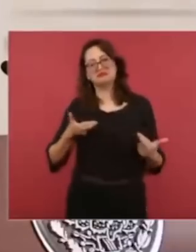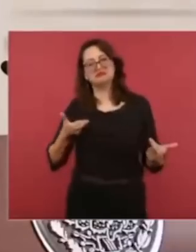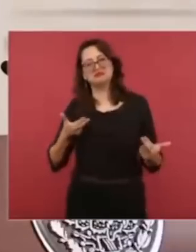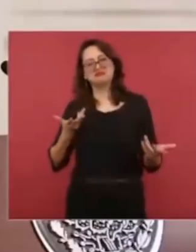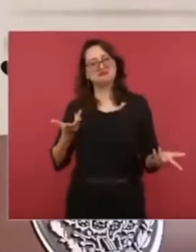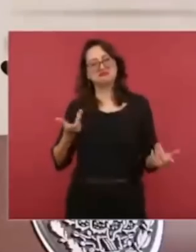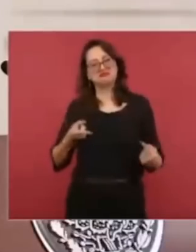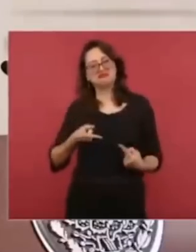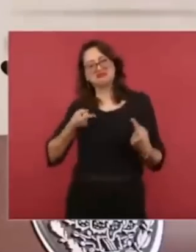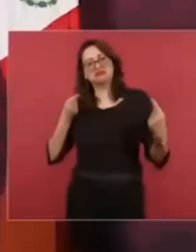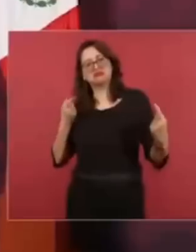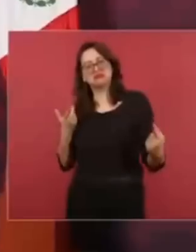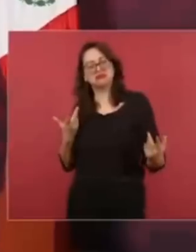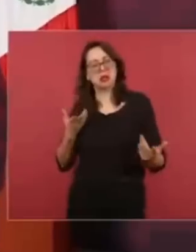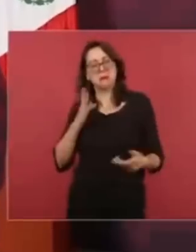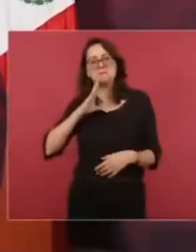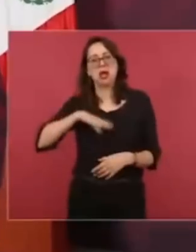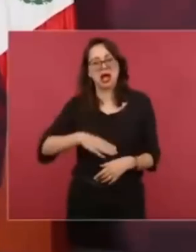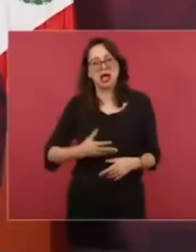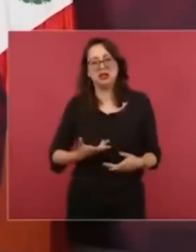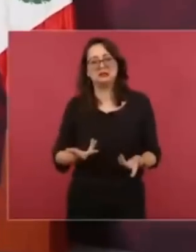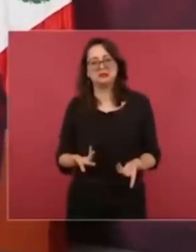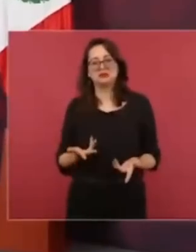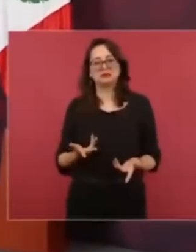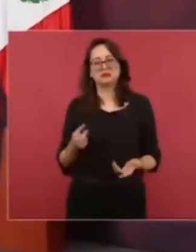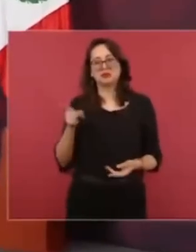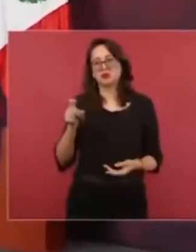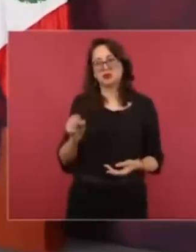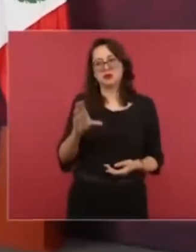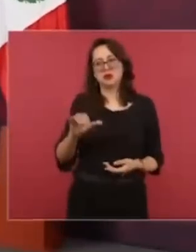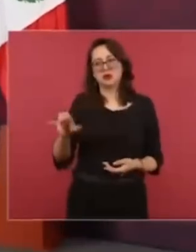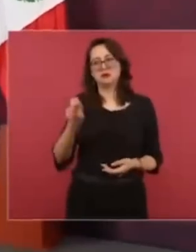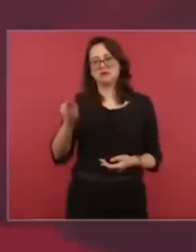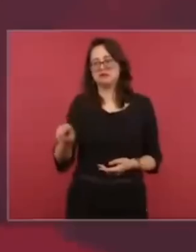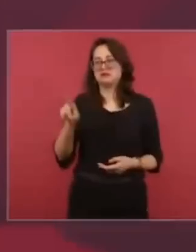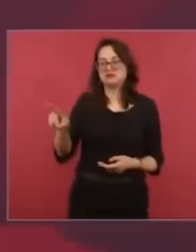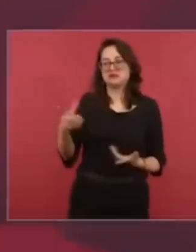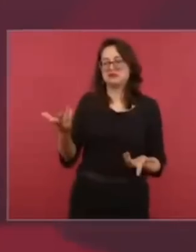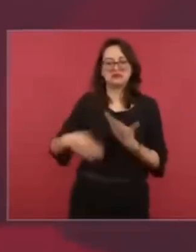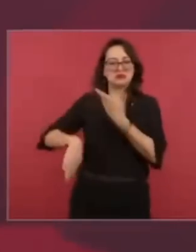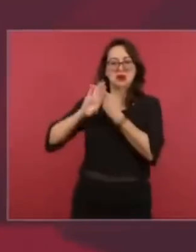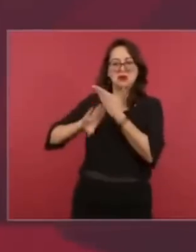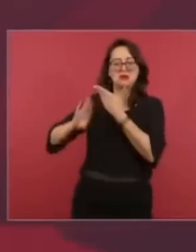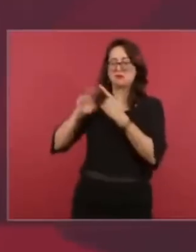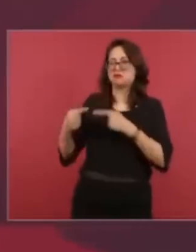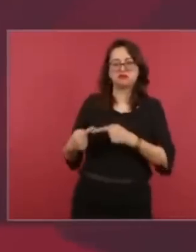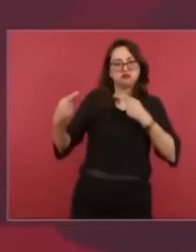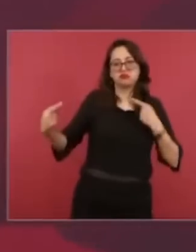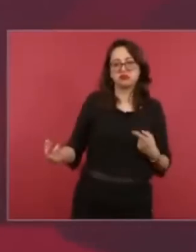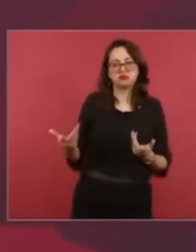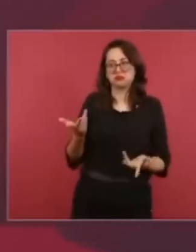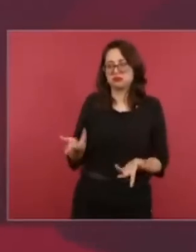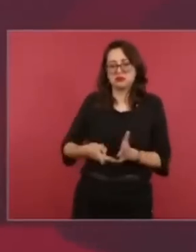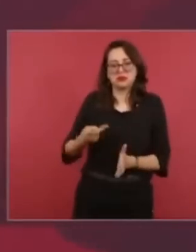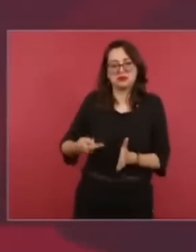Hay que invitar A nuestros vecinos A nuestros parientes Hermanos Hay que explicarles Porque es urgente